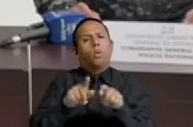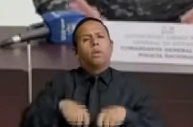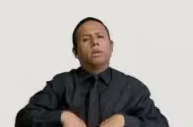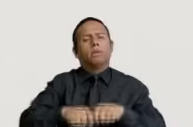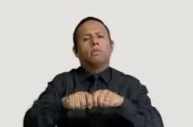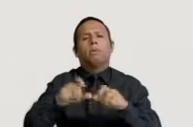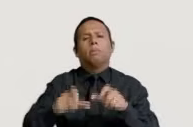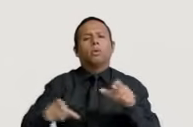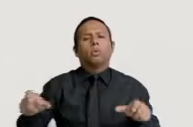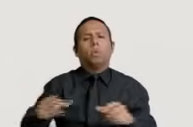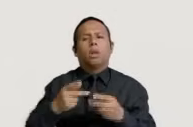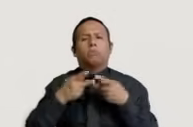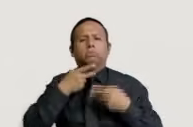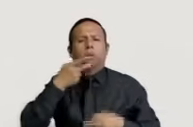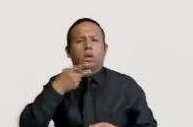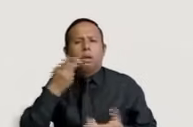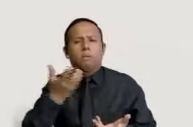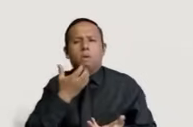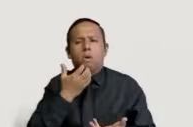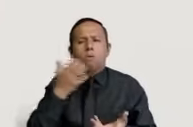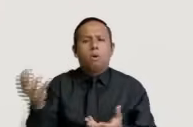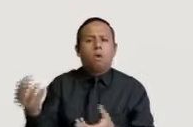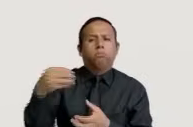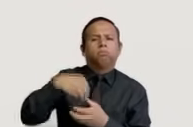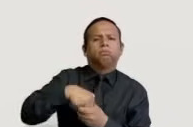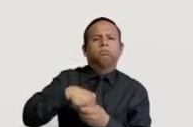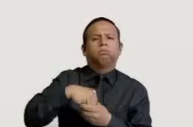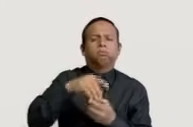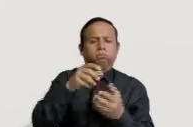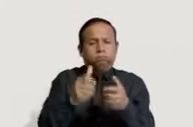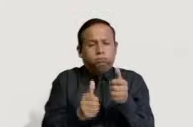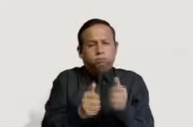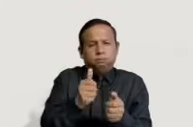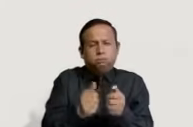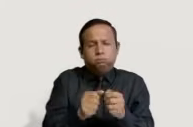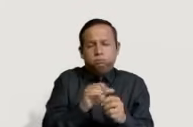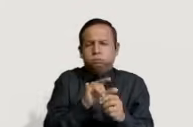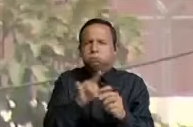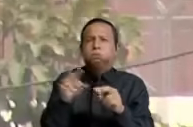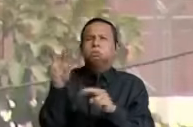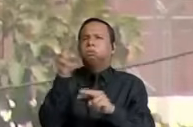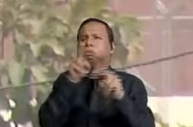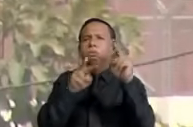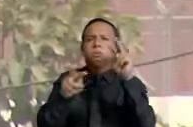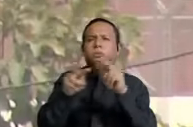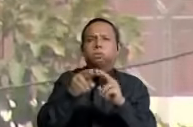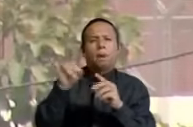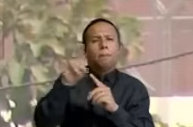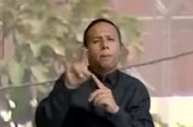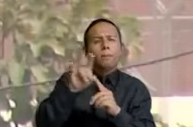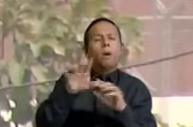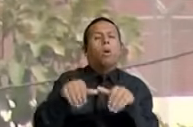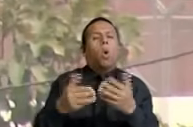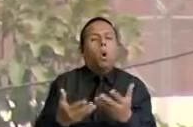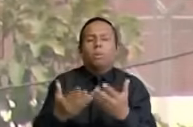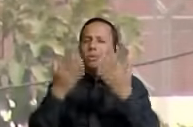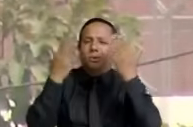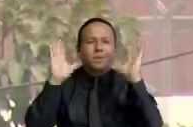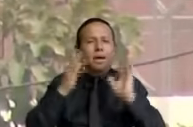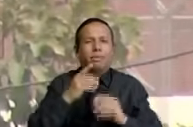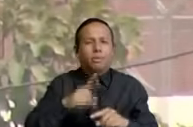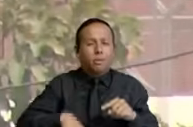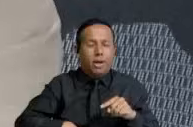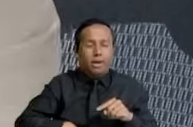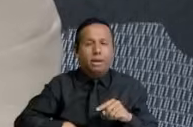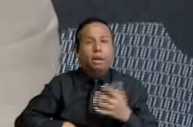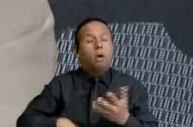posible implementar aparatos tecnológicos que detecten estas aeronaves no tripuladas pero que tienen otra opción indicó el ministro de